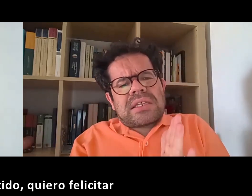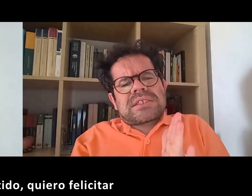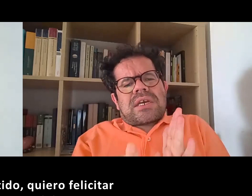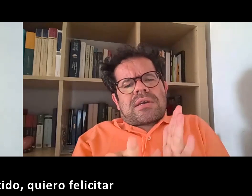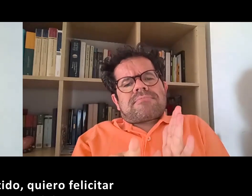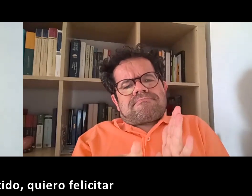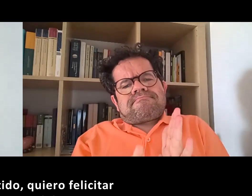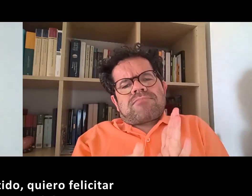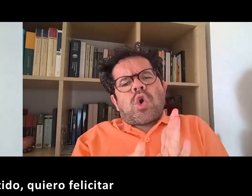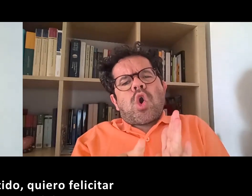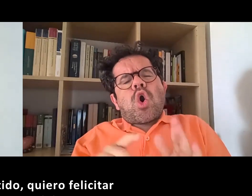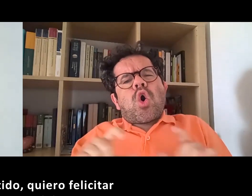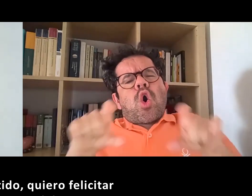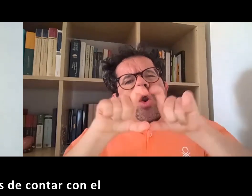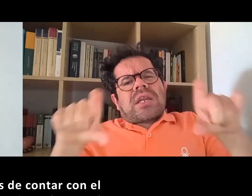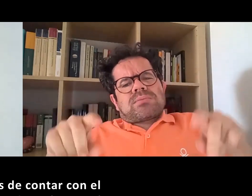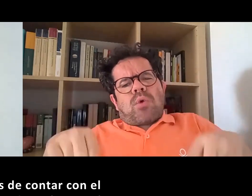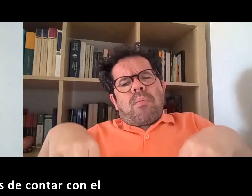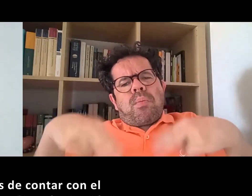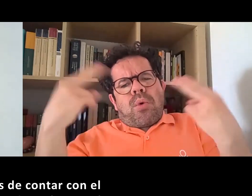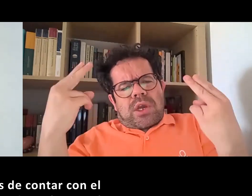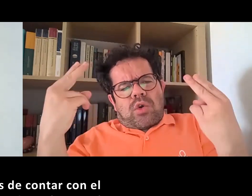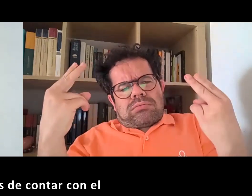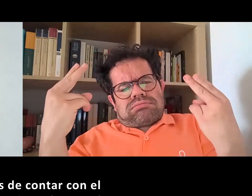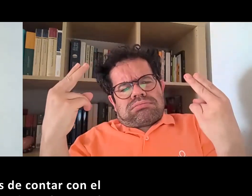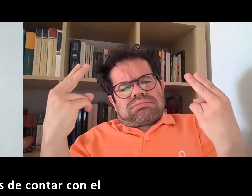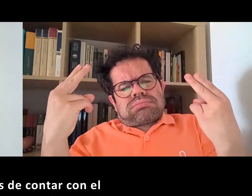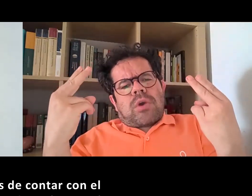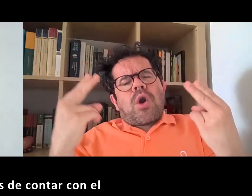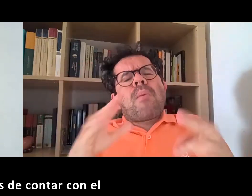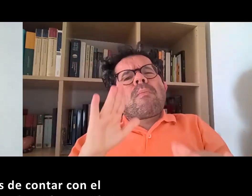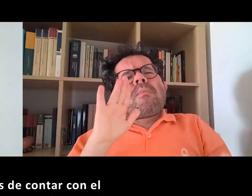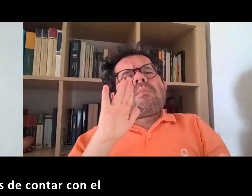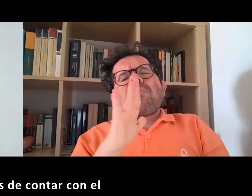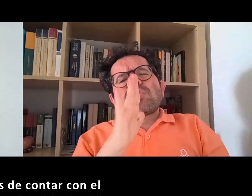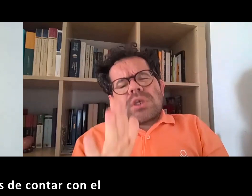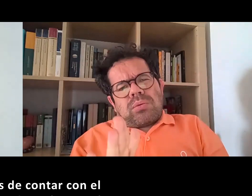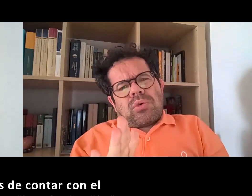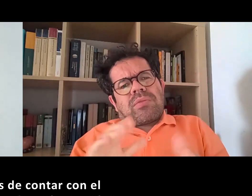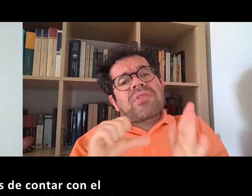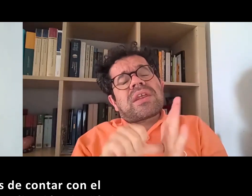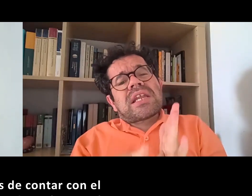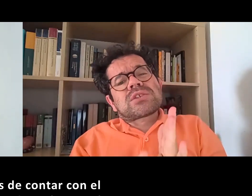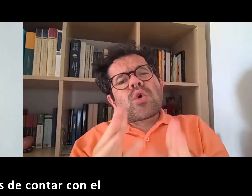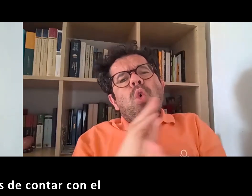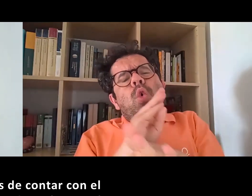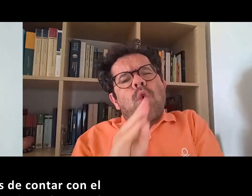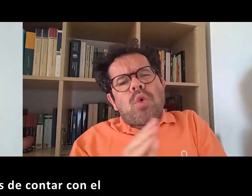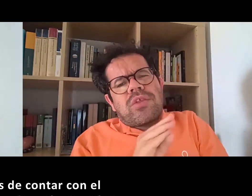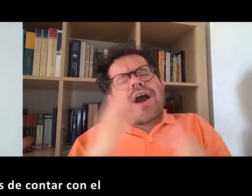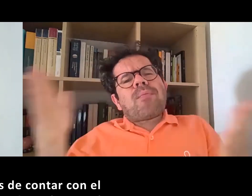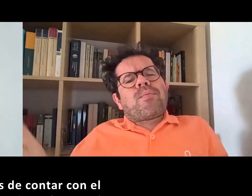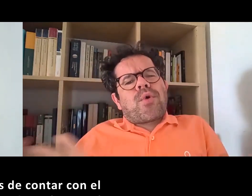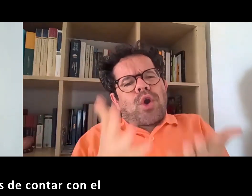En este sentido, quiero felicitar al CENELSE y creo que debemos estar orgullosas de contar con este centro